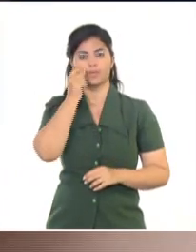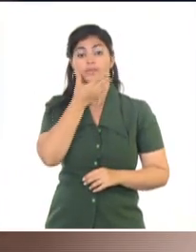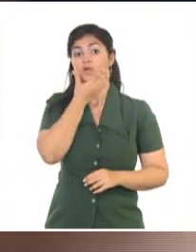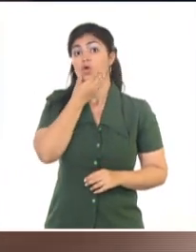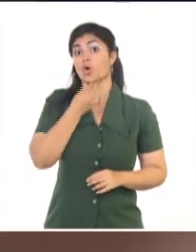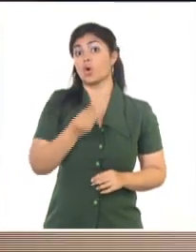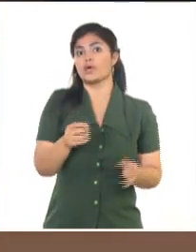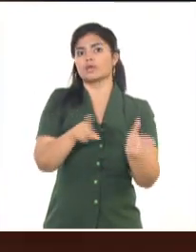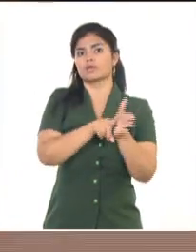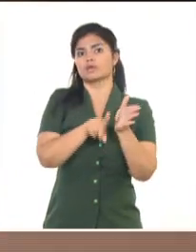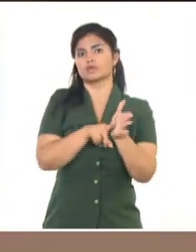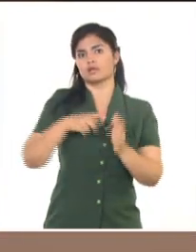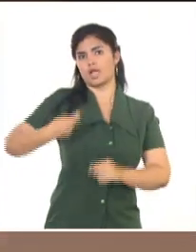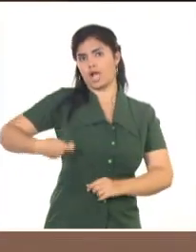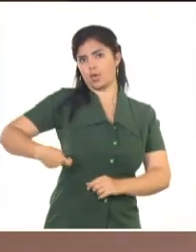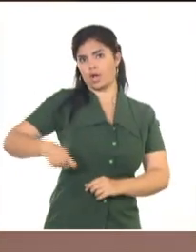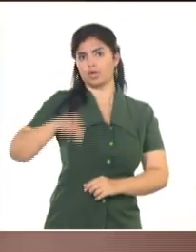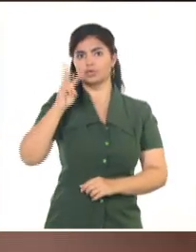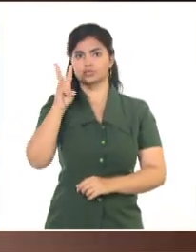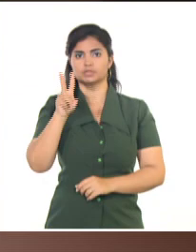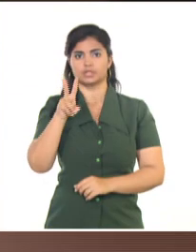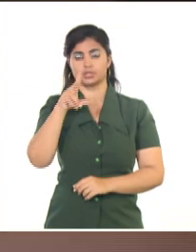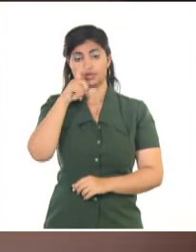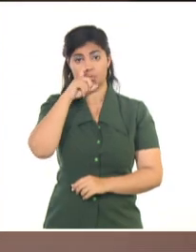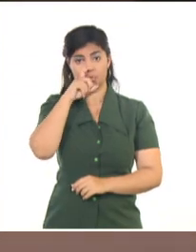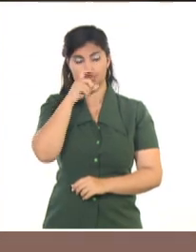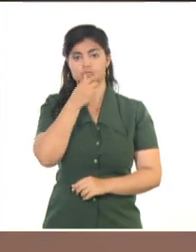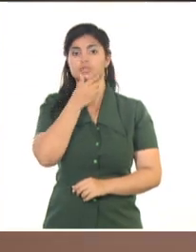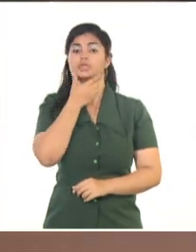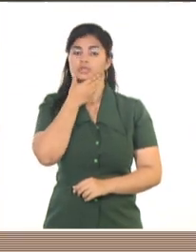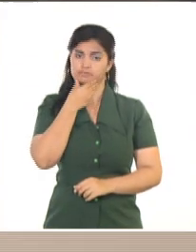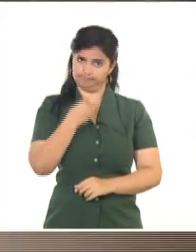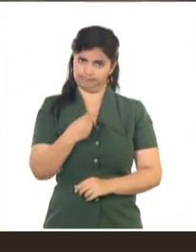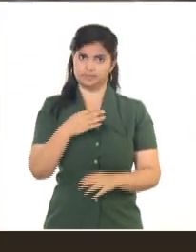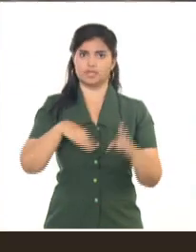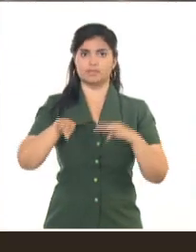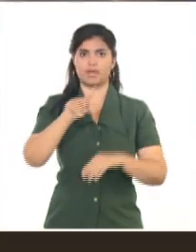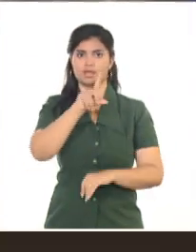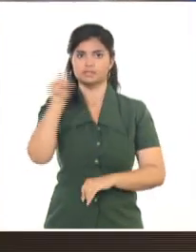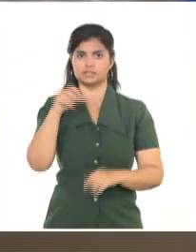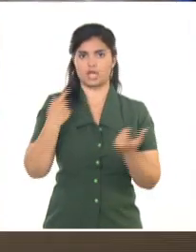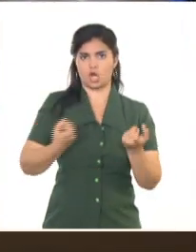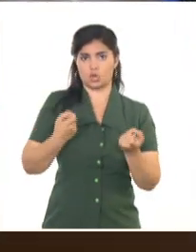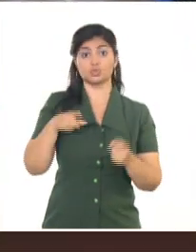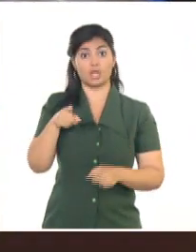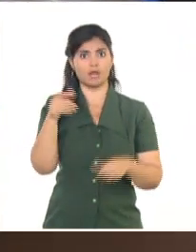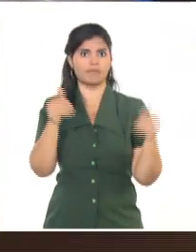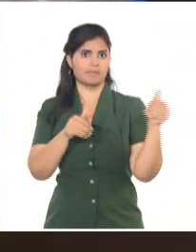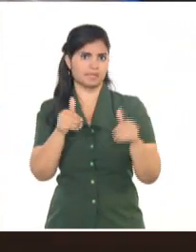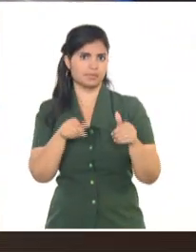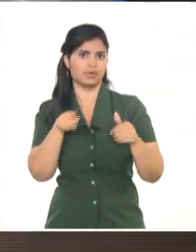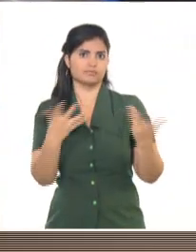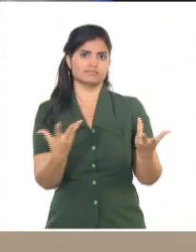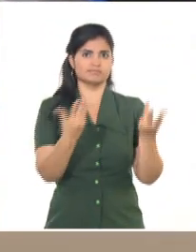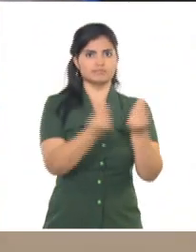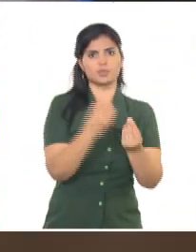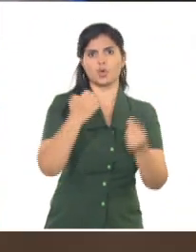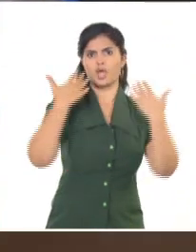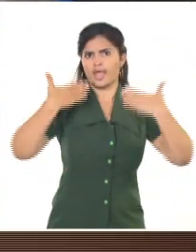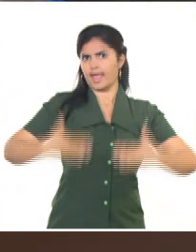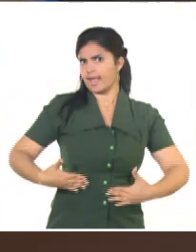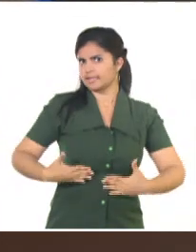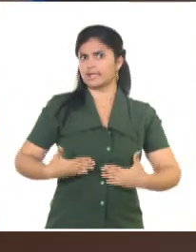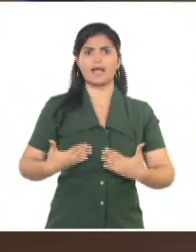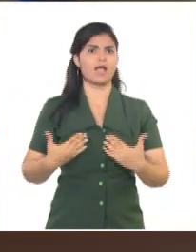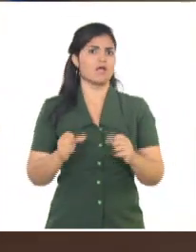años, al momento de su muerte, había participado en más de 100 combates y supo combinar los principios de la ética, la lucha irregular en